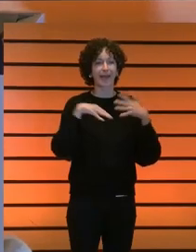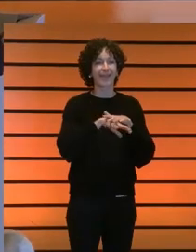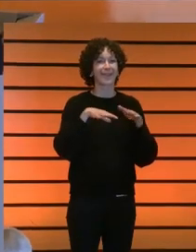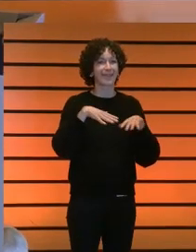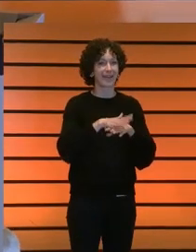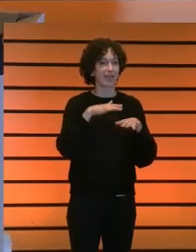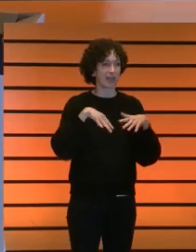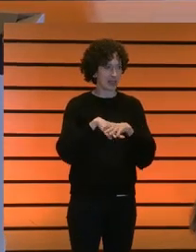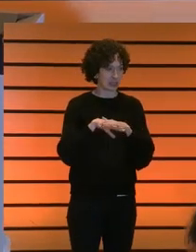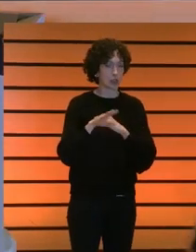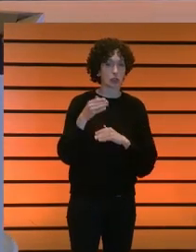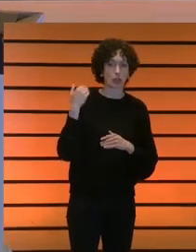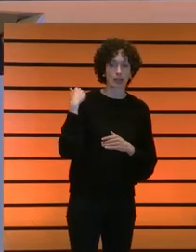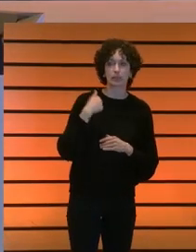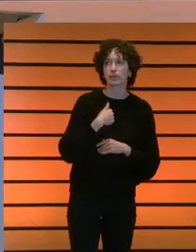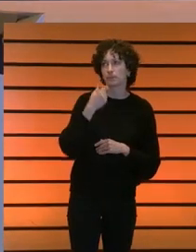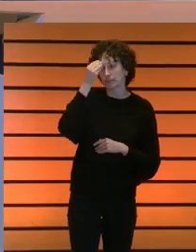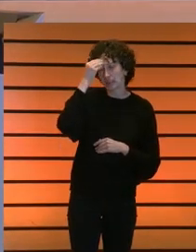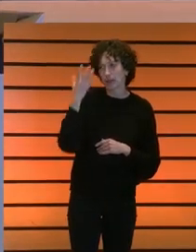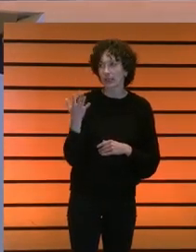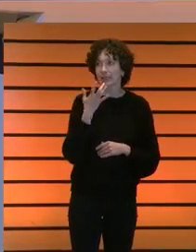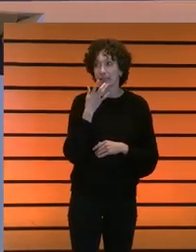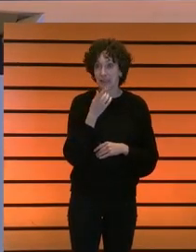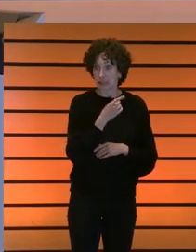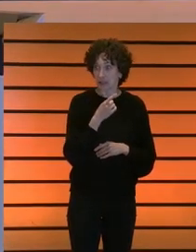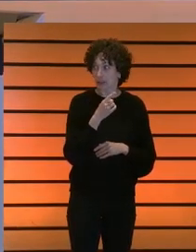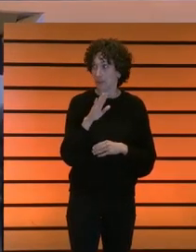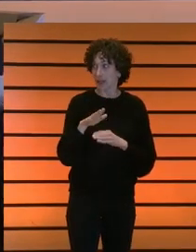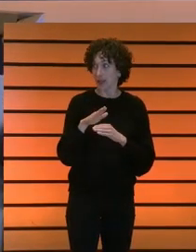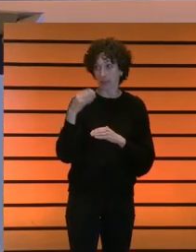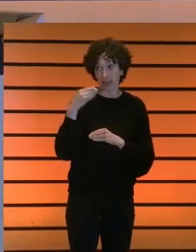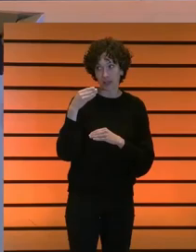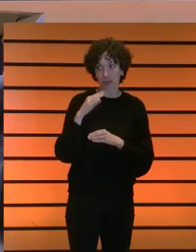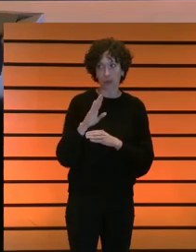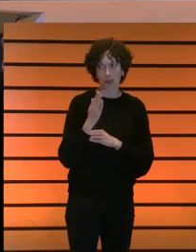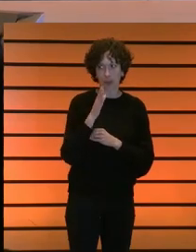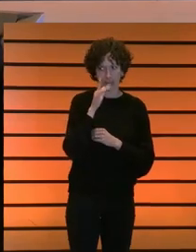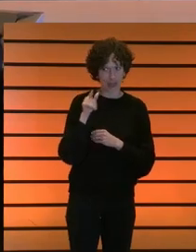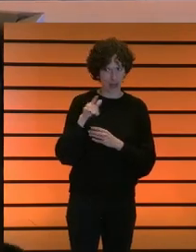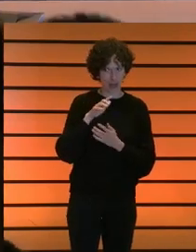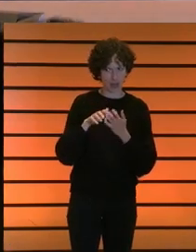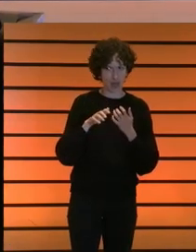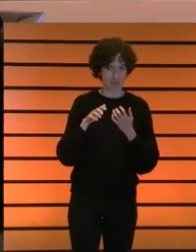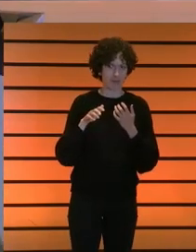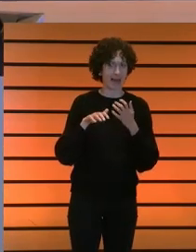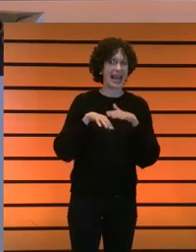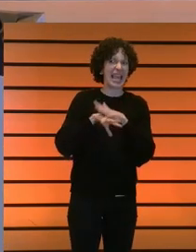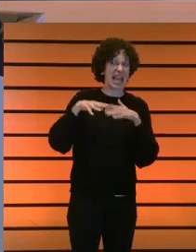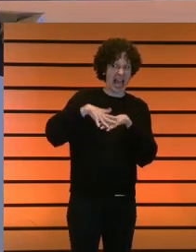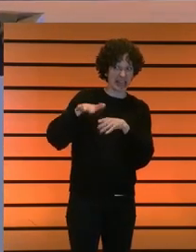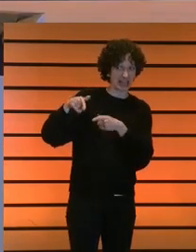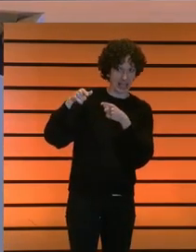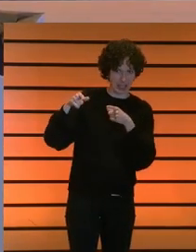y yo decía Bueno si Benedicto me permitiera digo es un liante Yo creo que es una de las primeras características